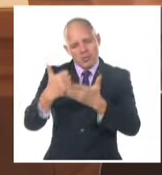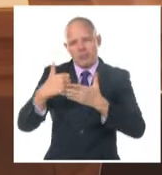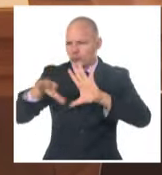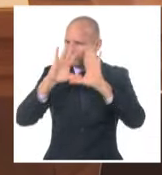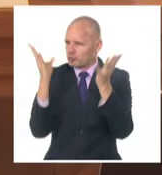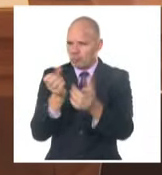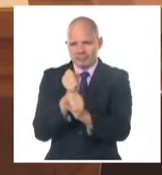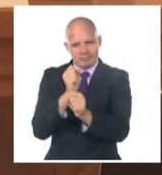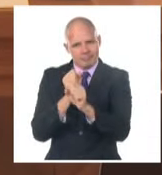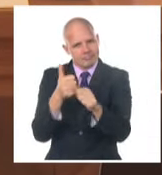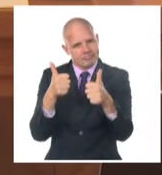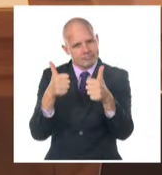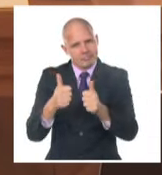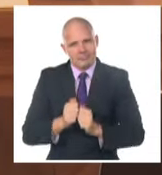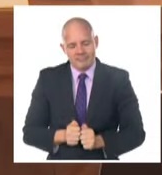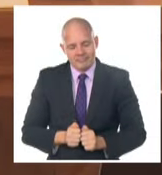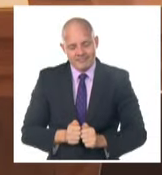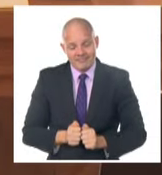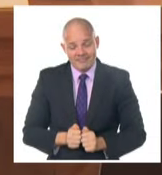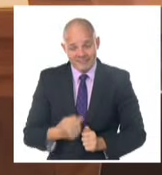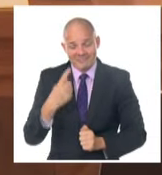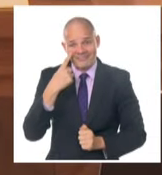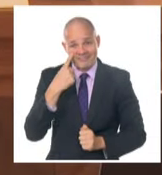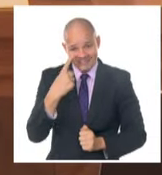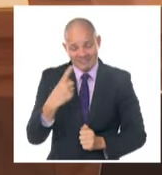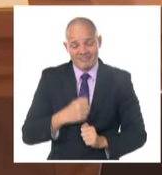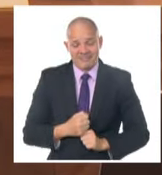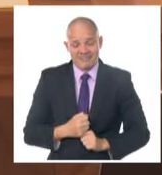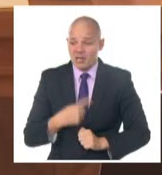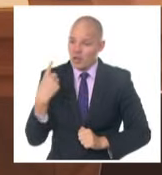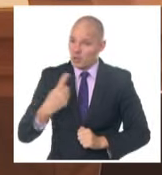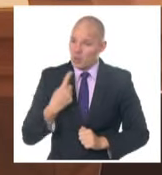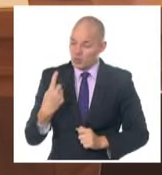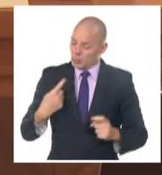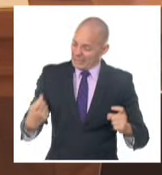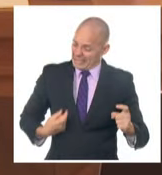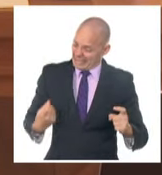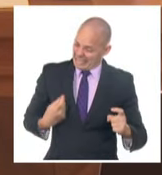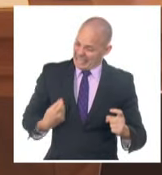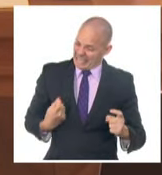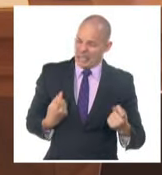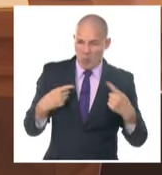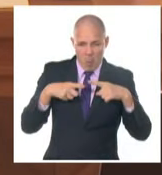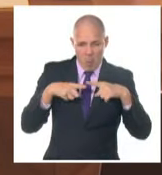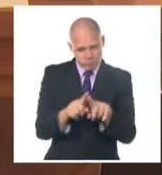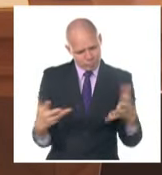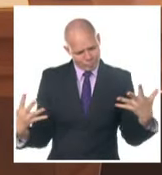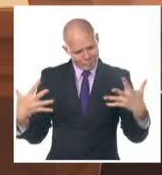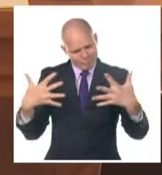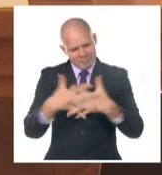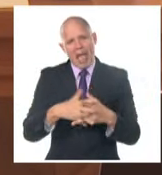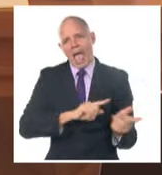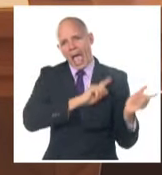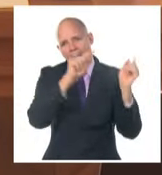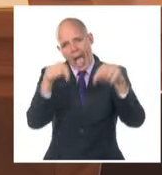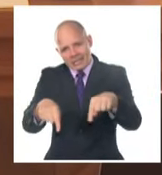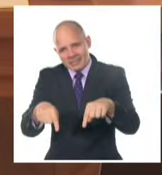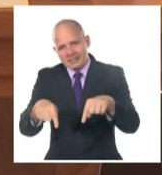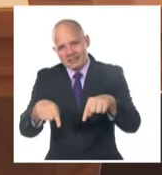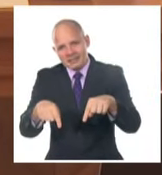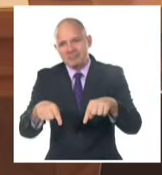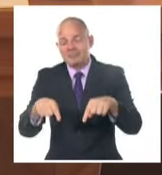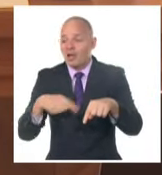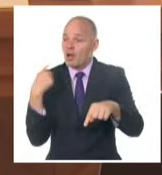Juntos hemos luchado para llegar hasta aquí y juntos hemos conseguido